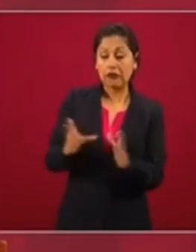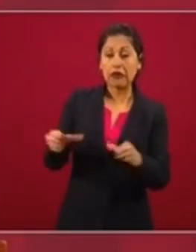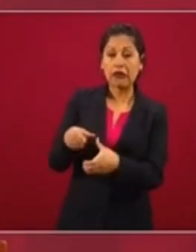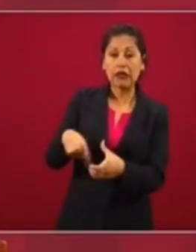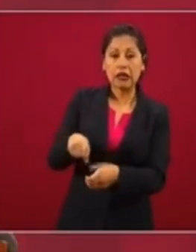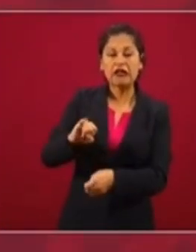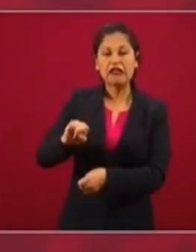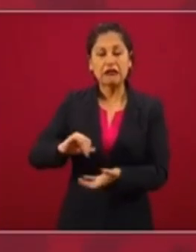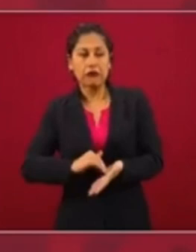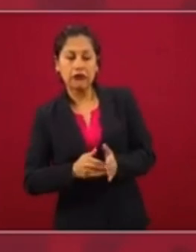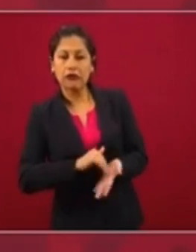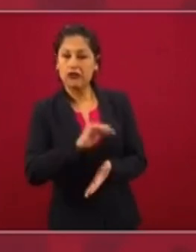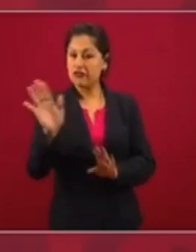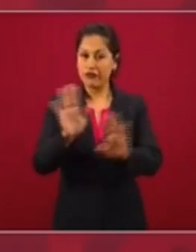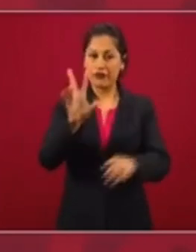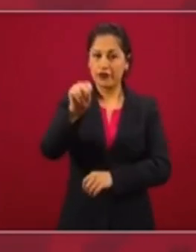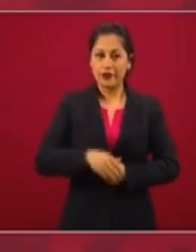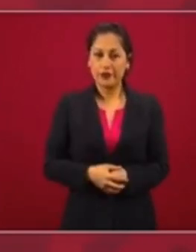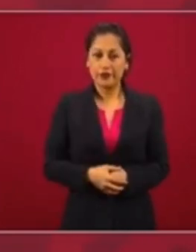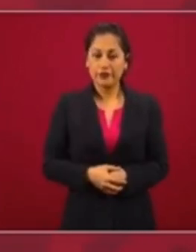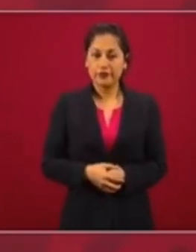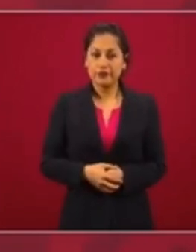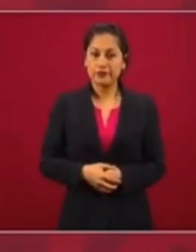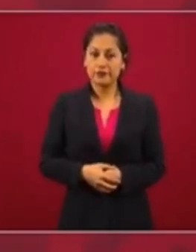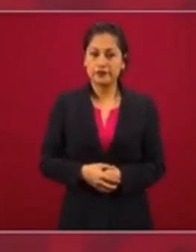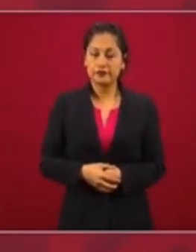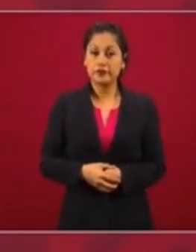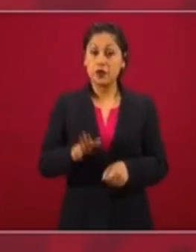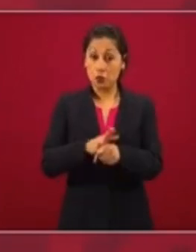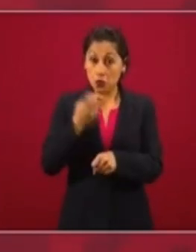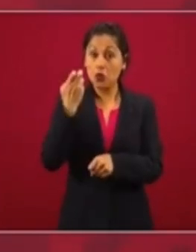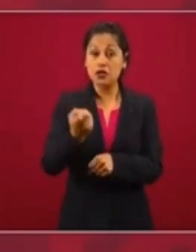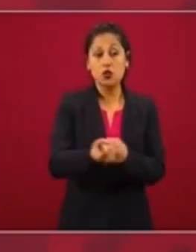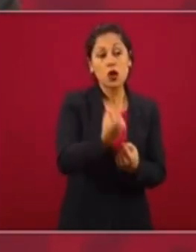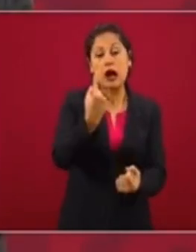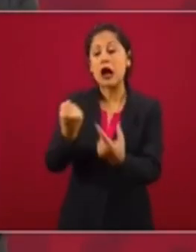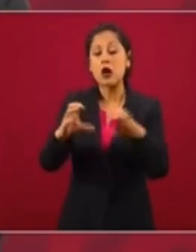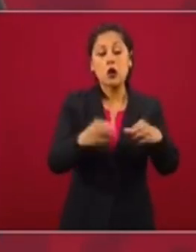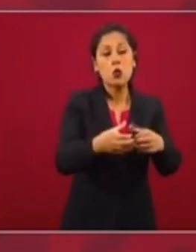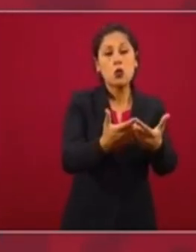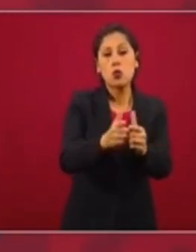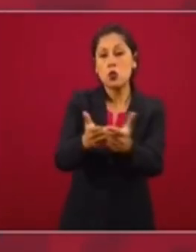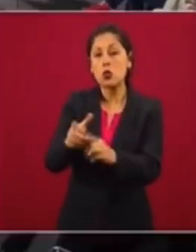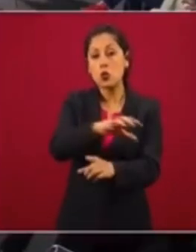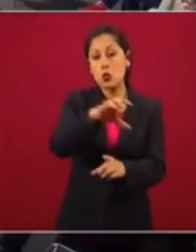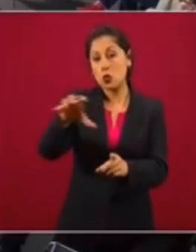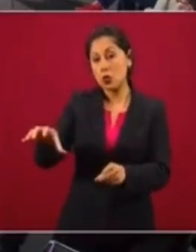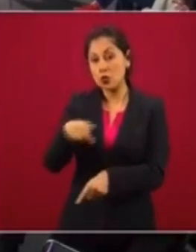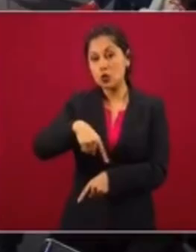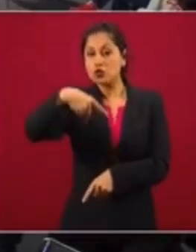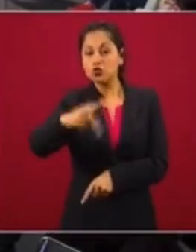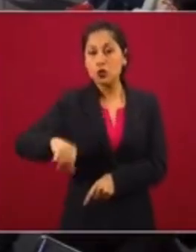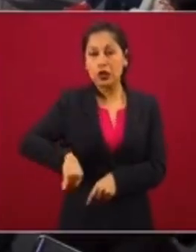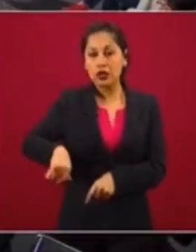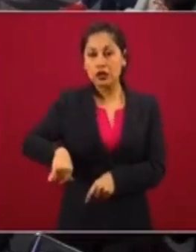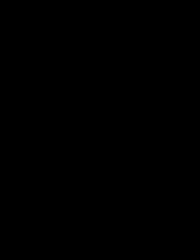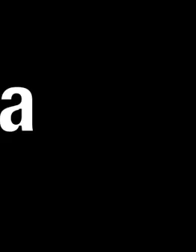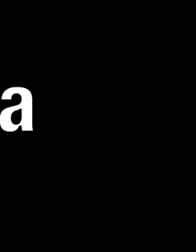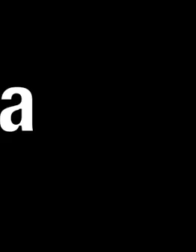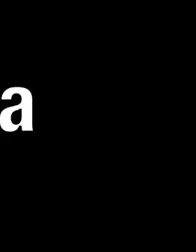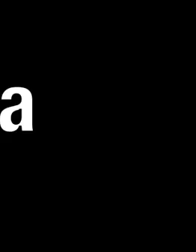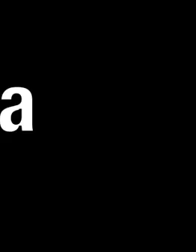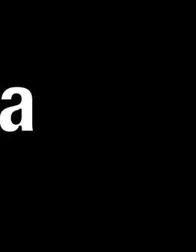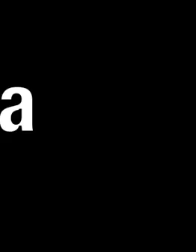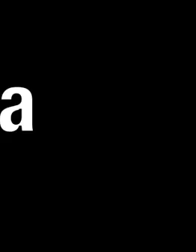Entonces, por eso no deben los grupos de intereses creados tomar al gobierno.